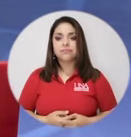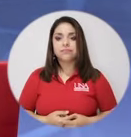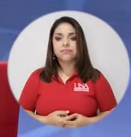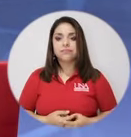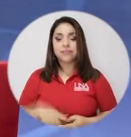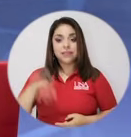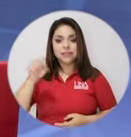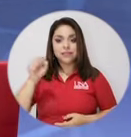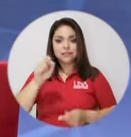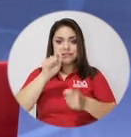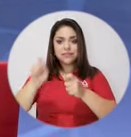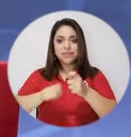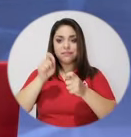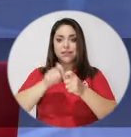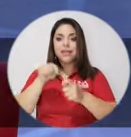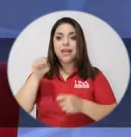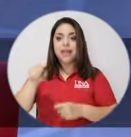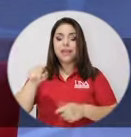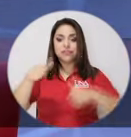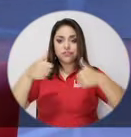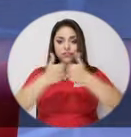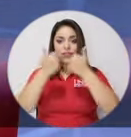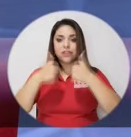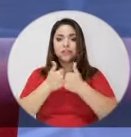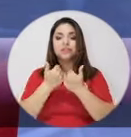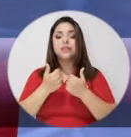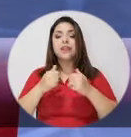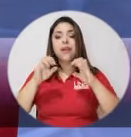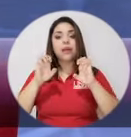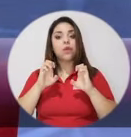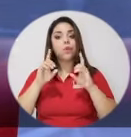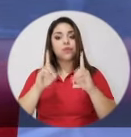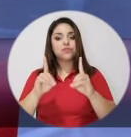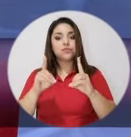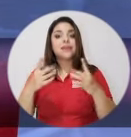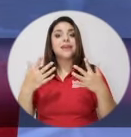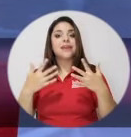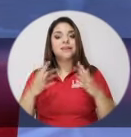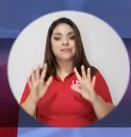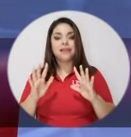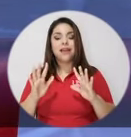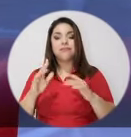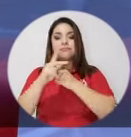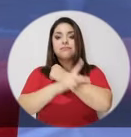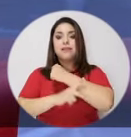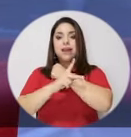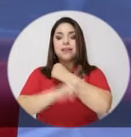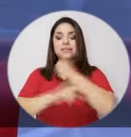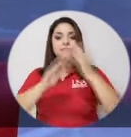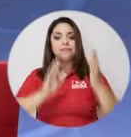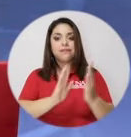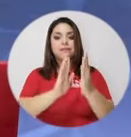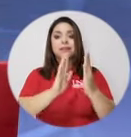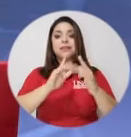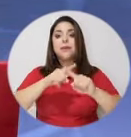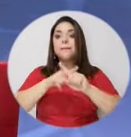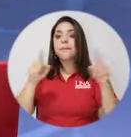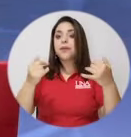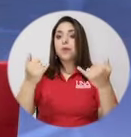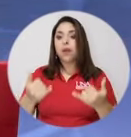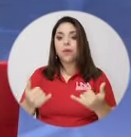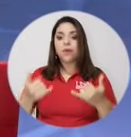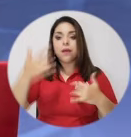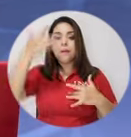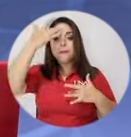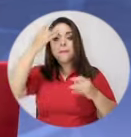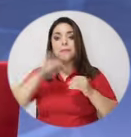esos retos de la educación que ya de por sí enfrenta el país, pero que con el tema de la pandemia pues se han